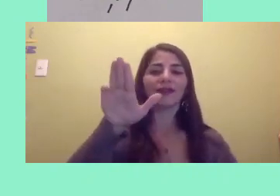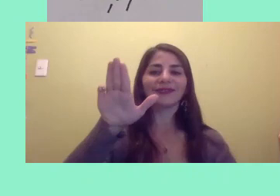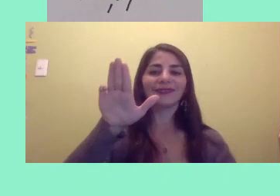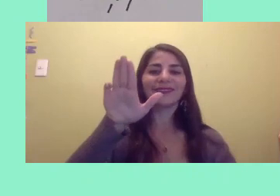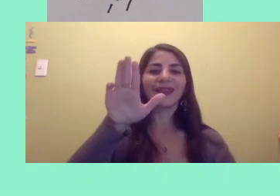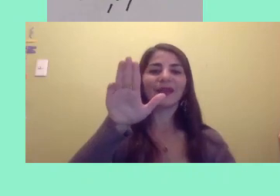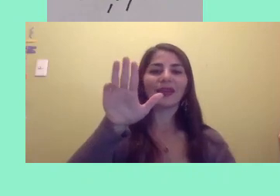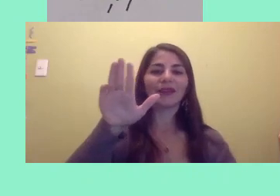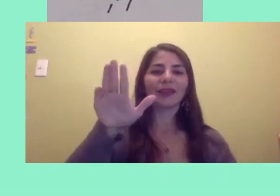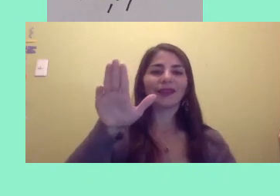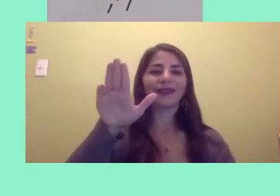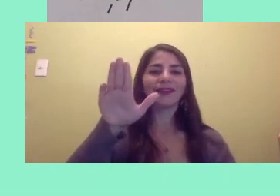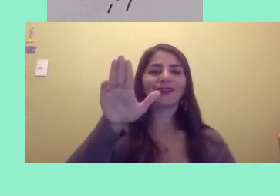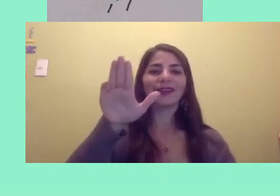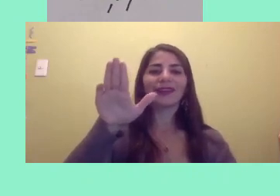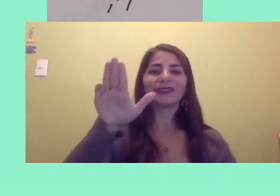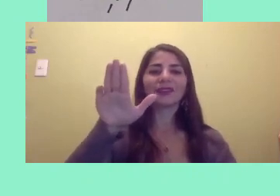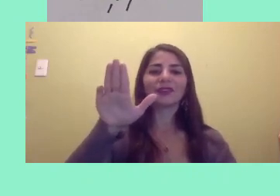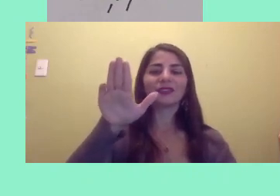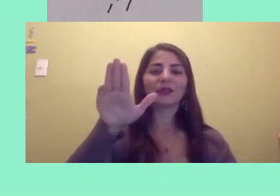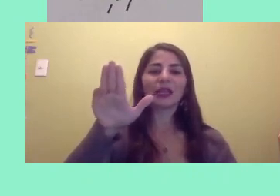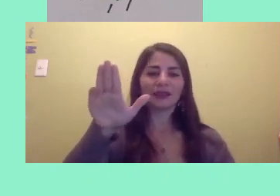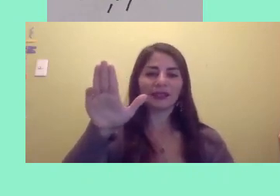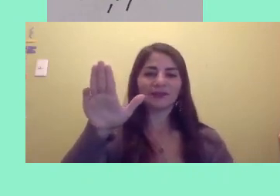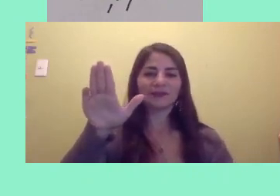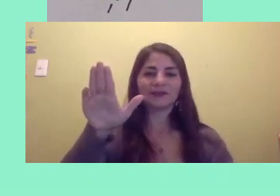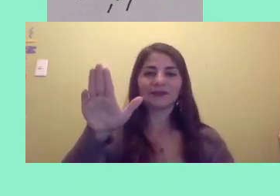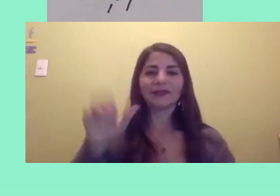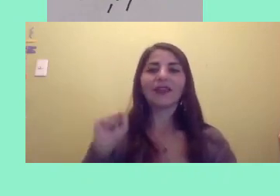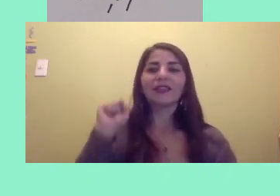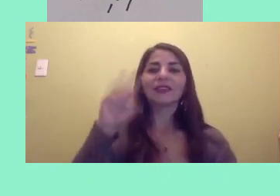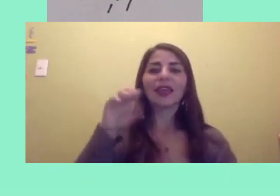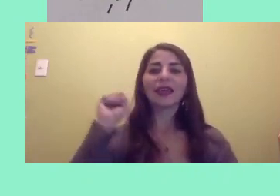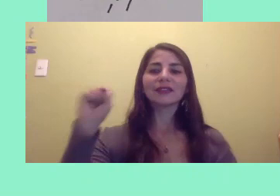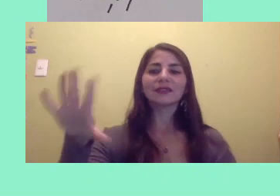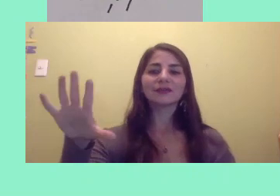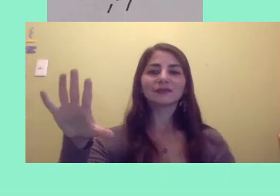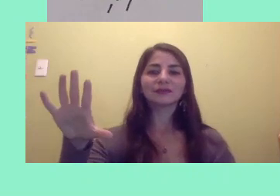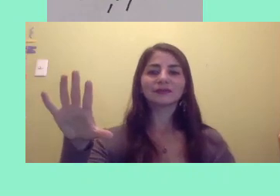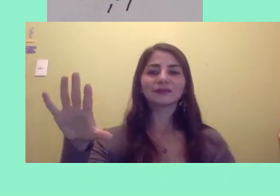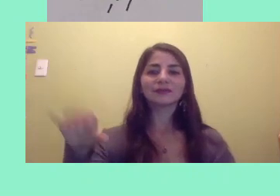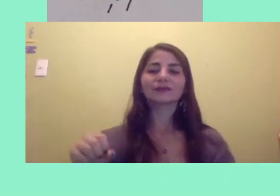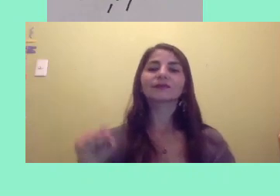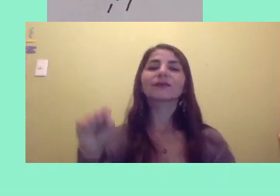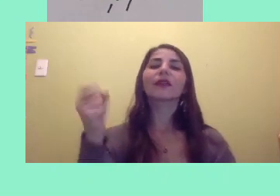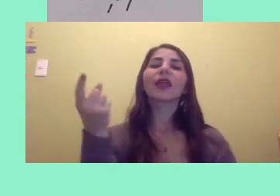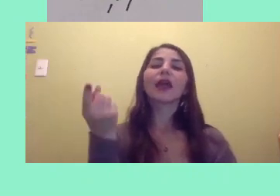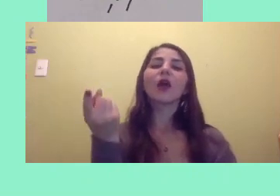el 9. Y ahí me queda bien. ¿Ya? Si no, se me levanta. 10,